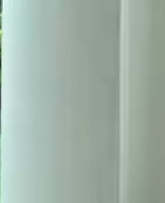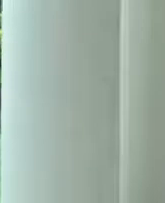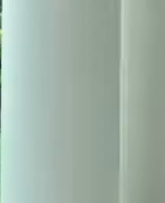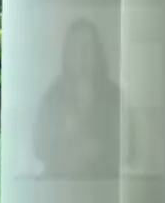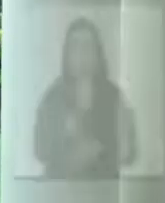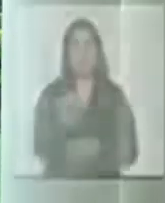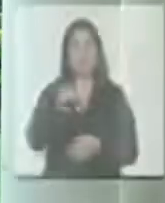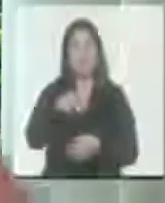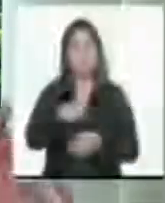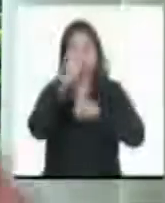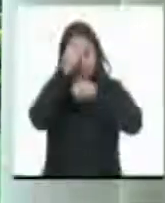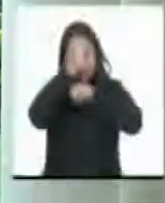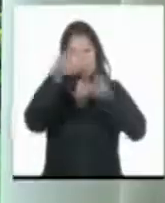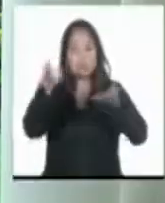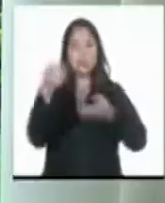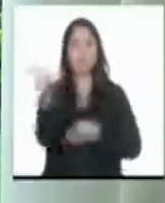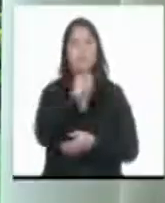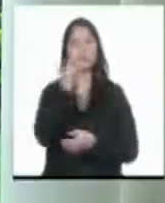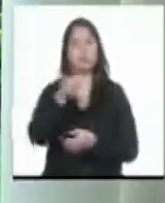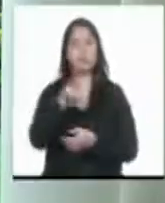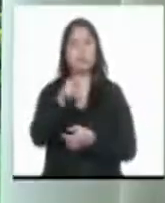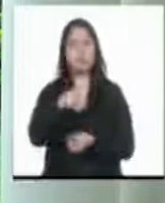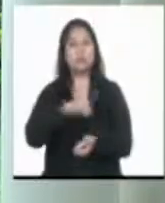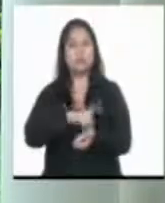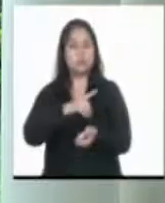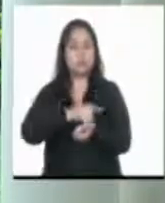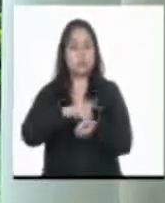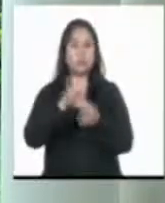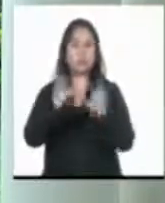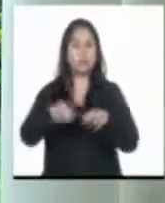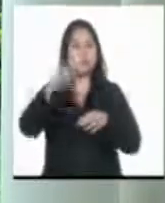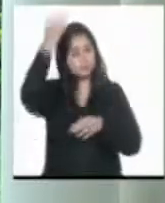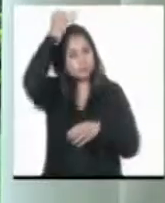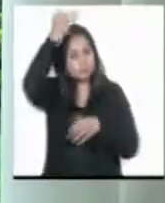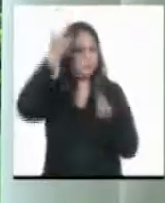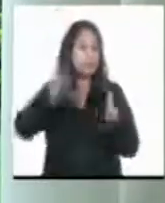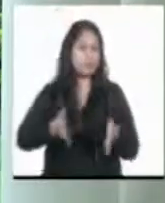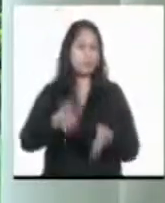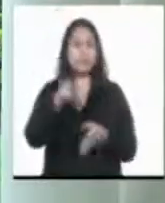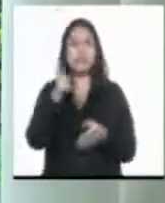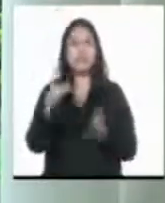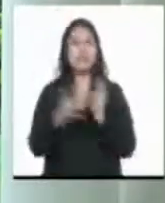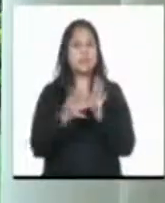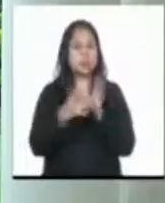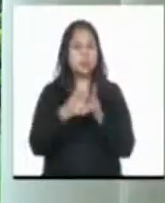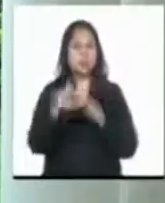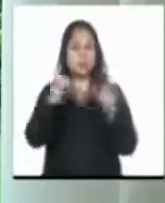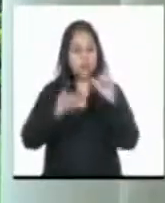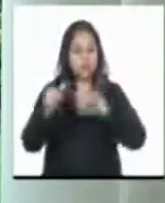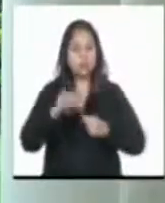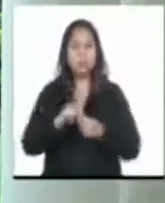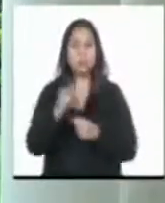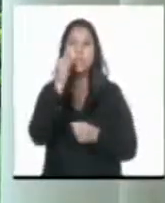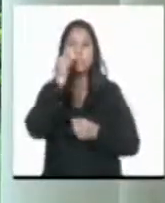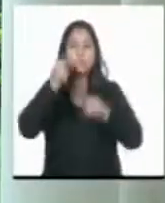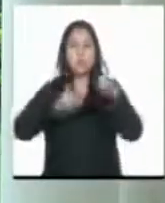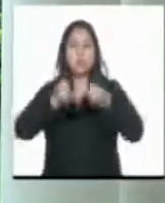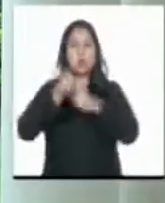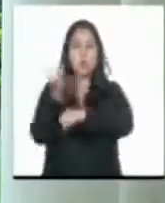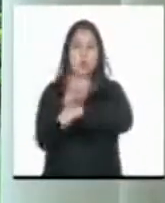Este es un mensaje para todos aquellos colegas médicos, personal de enfermería, técnico de